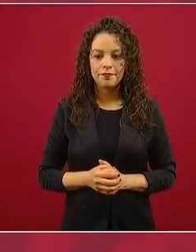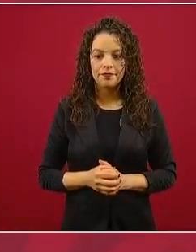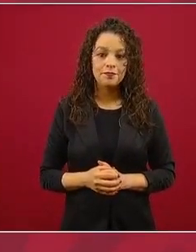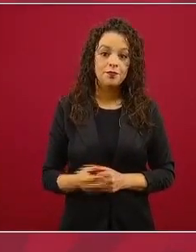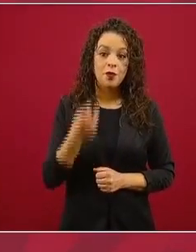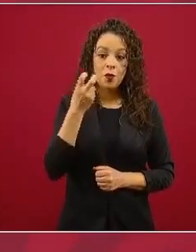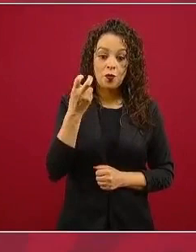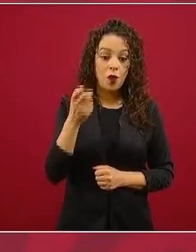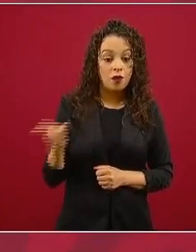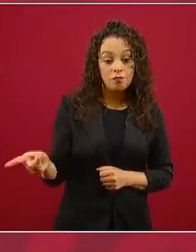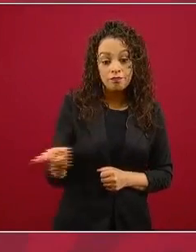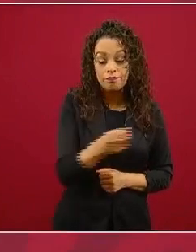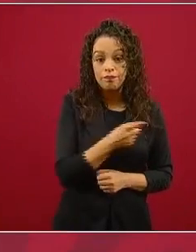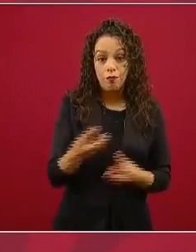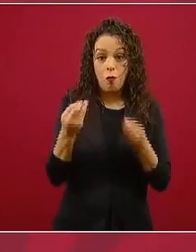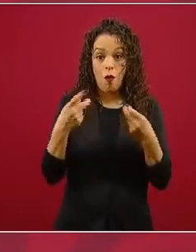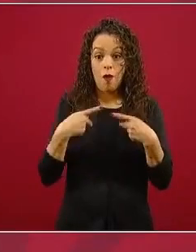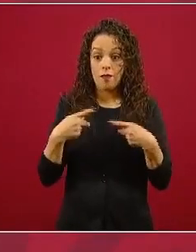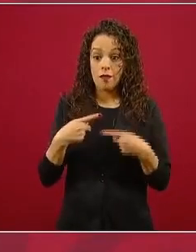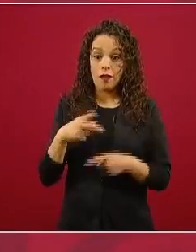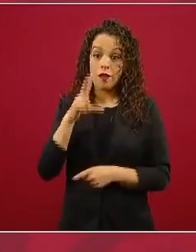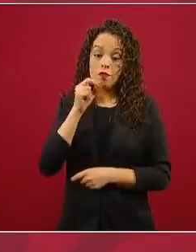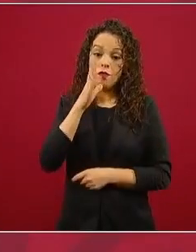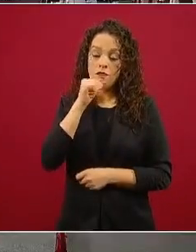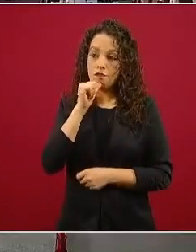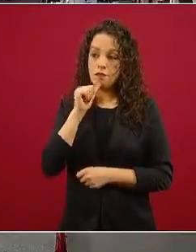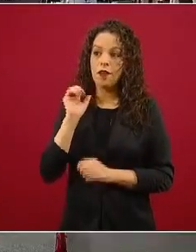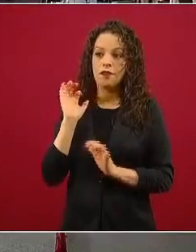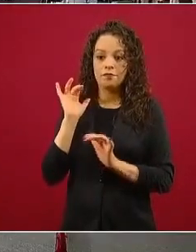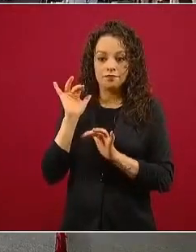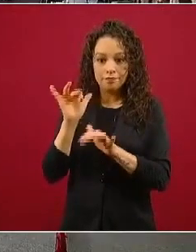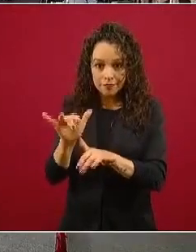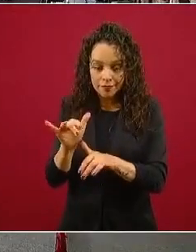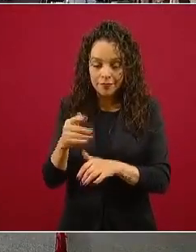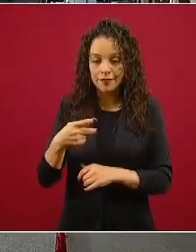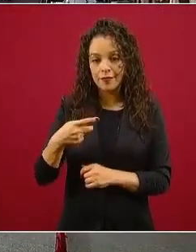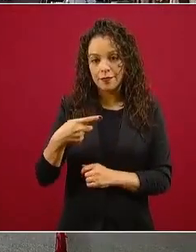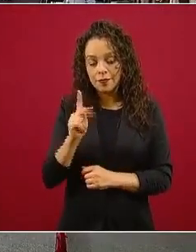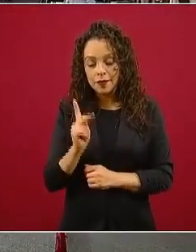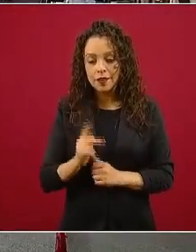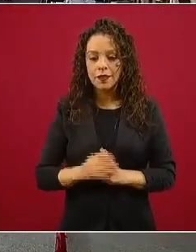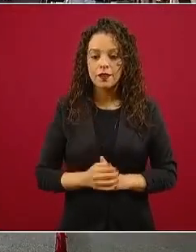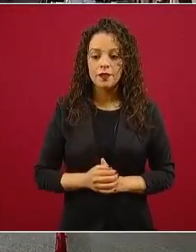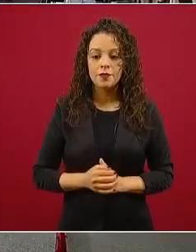todos ustedes. Bueno, sí, vamos a estar, siempre vamos a estar,